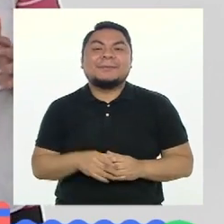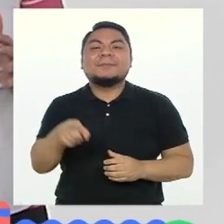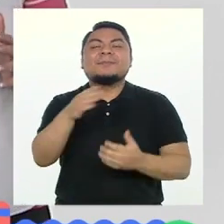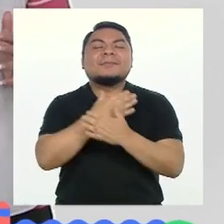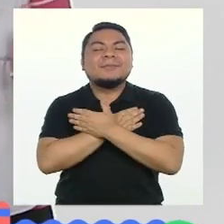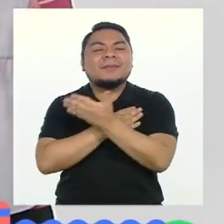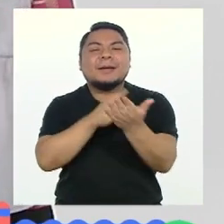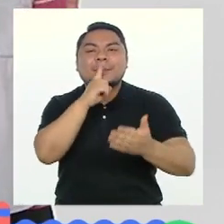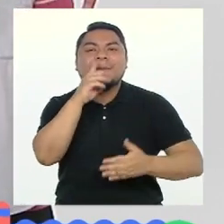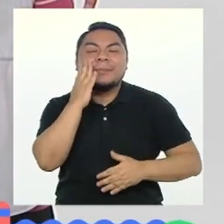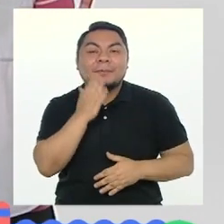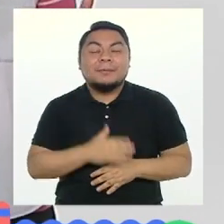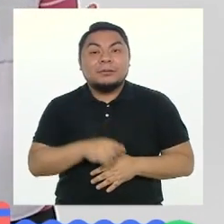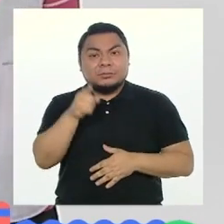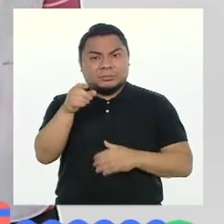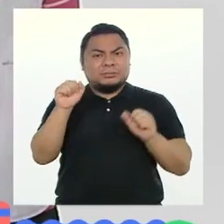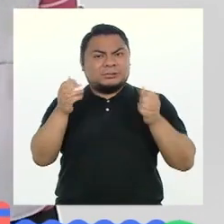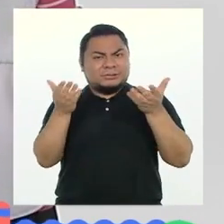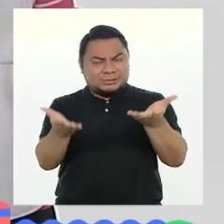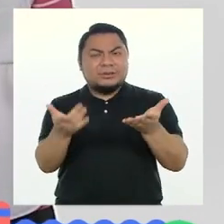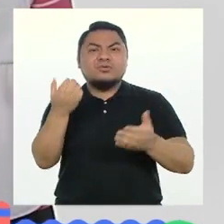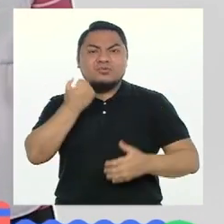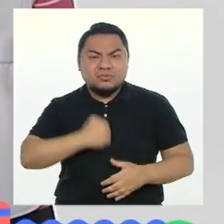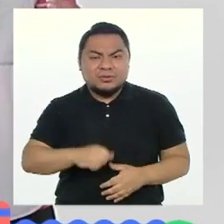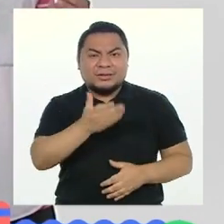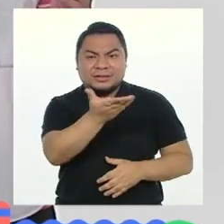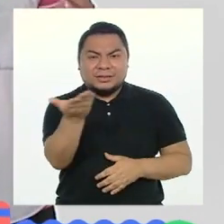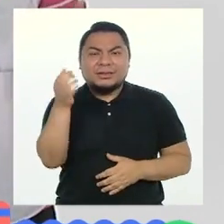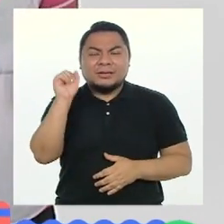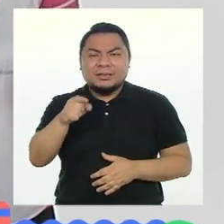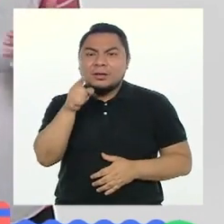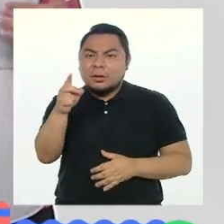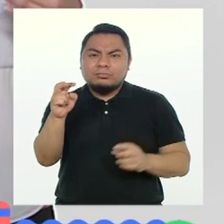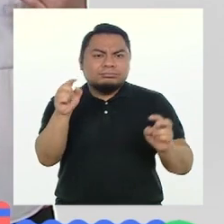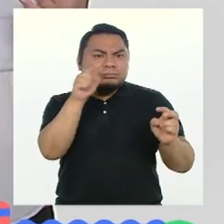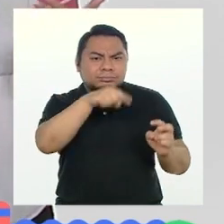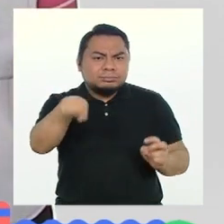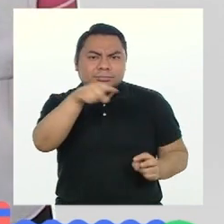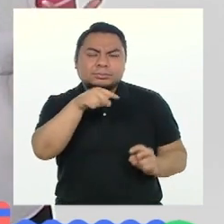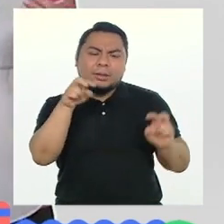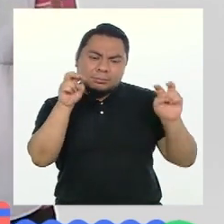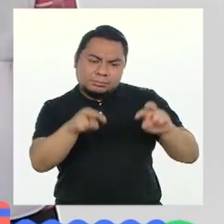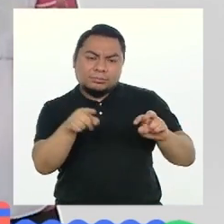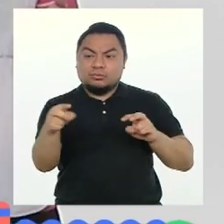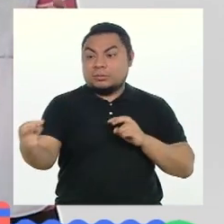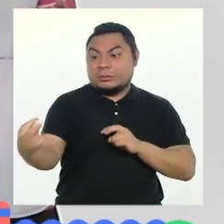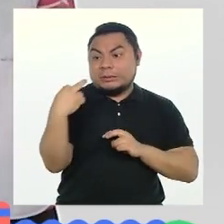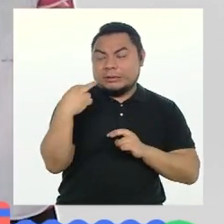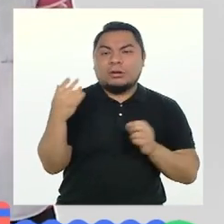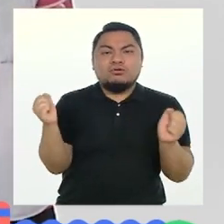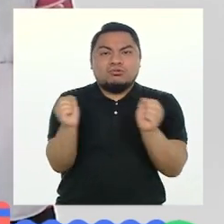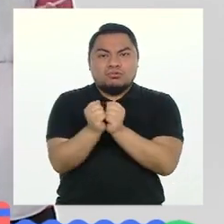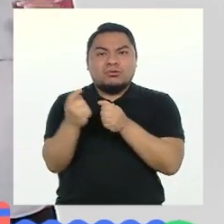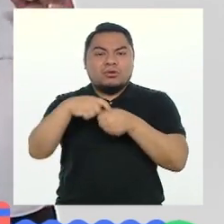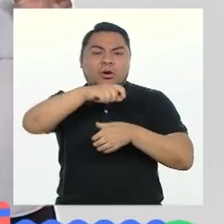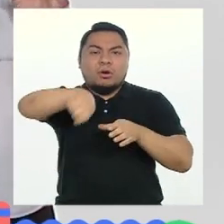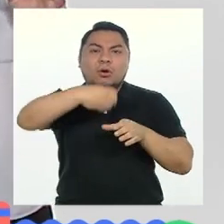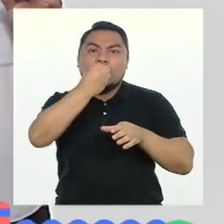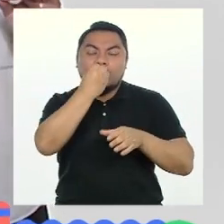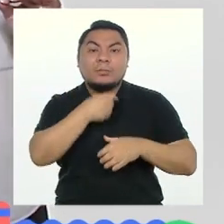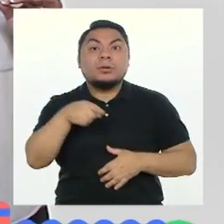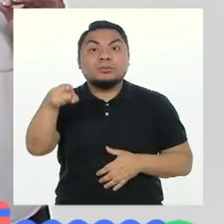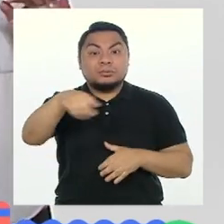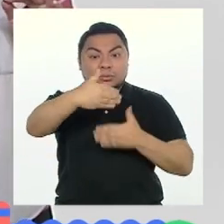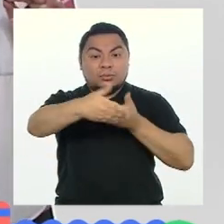Queridos papis y mamis, dejen que sus hijas e hijos los observen y participen cuando preparan algo de comer.